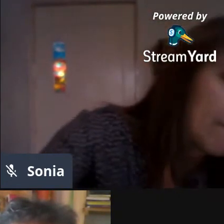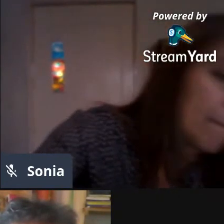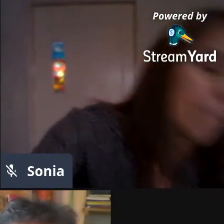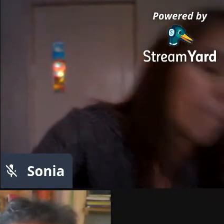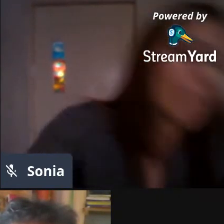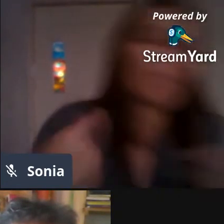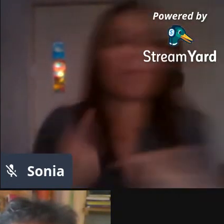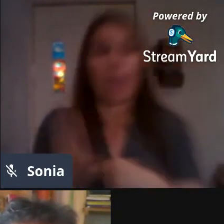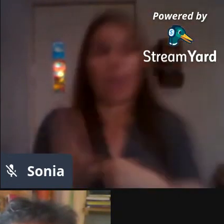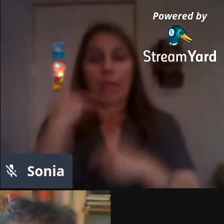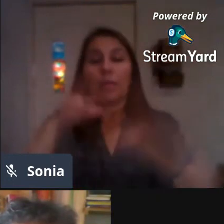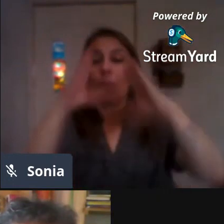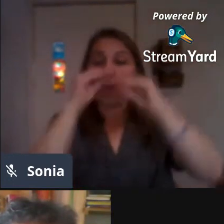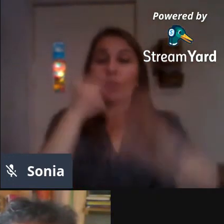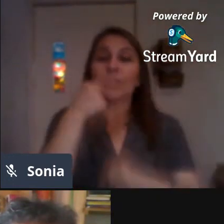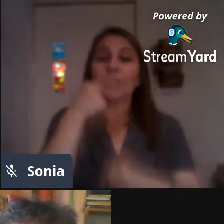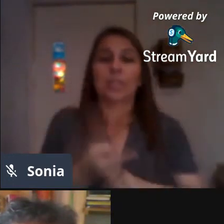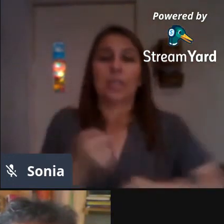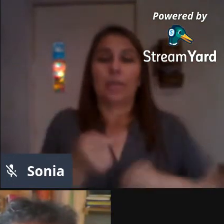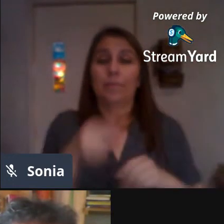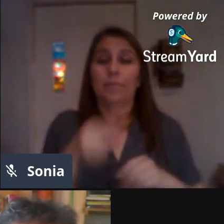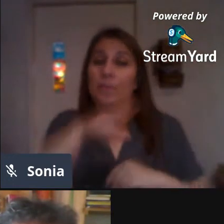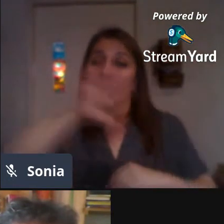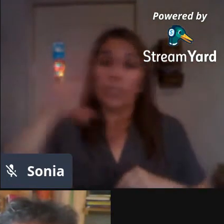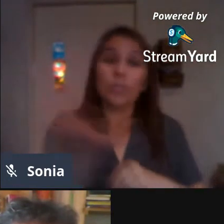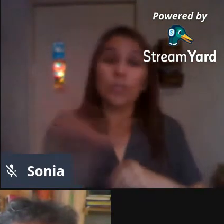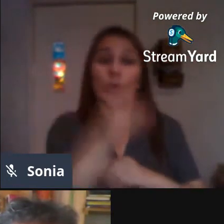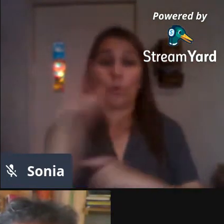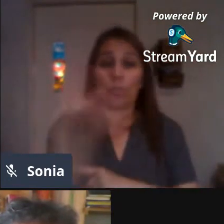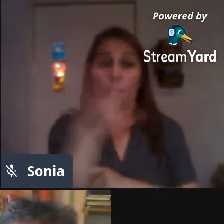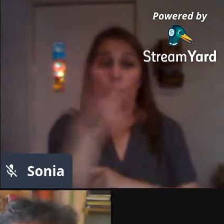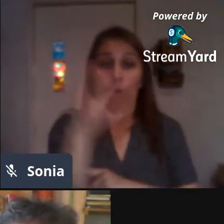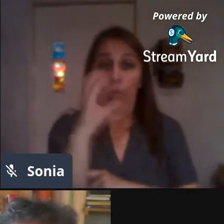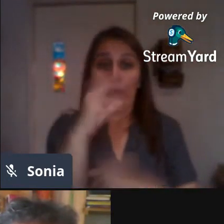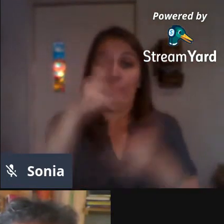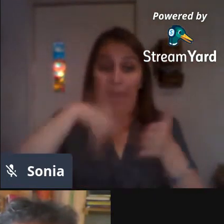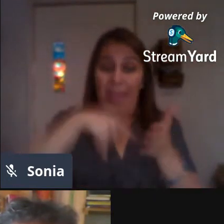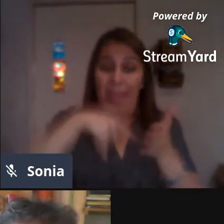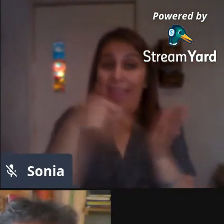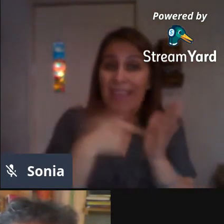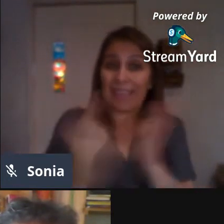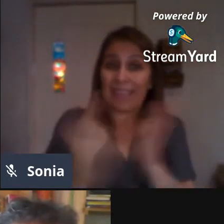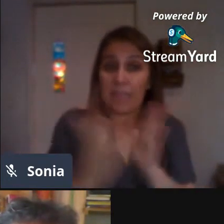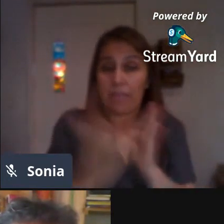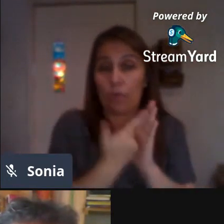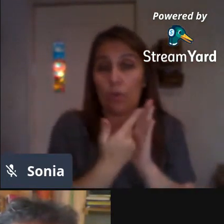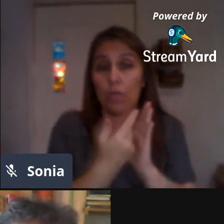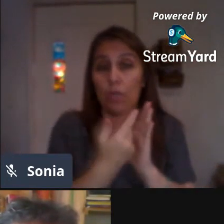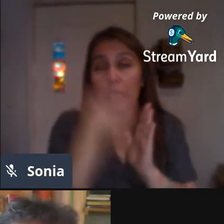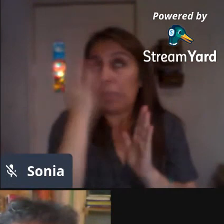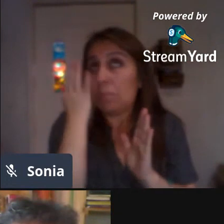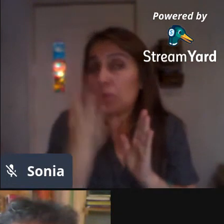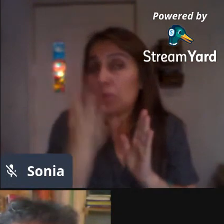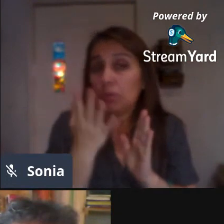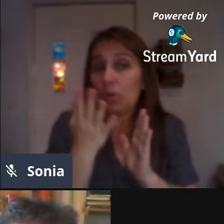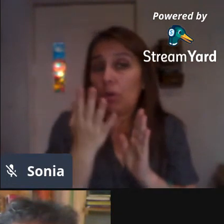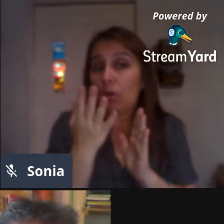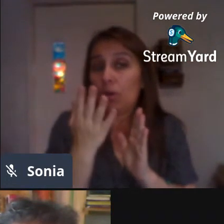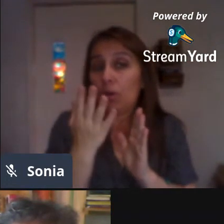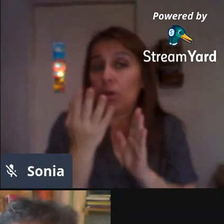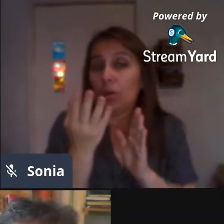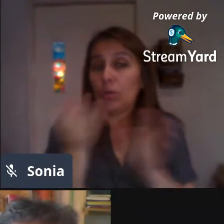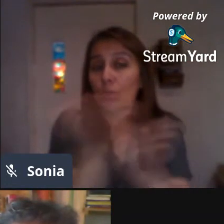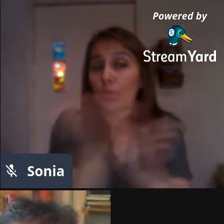todos los colombianos lo hubiéramos leído quizás nos hubiera no se hubiera hablado o no se hubiera perdido el plebiscito por la